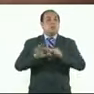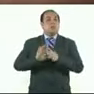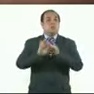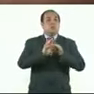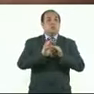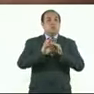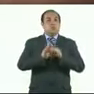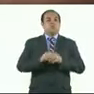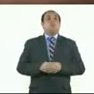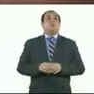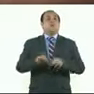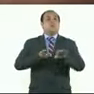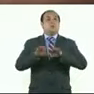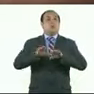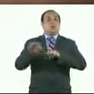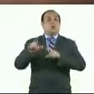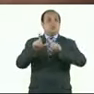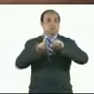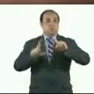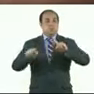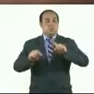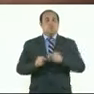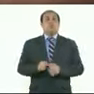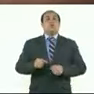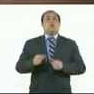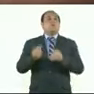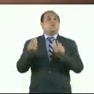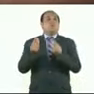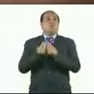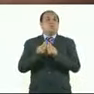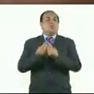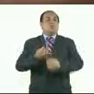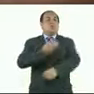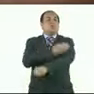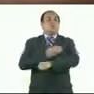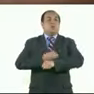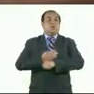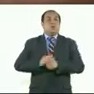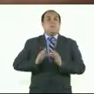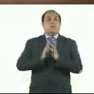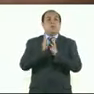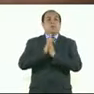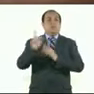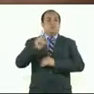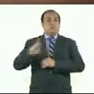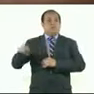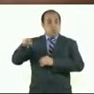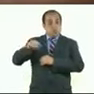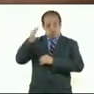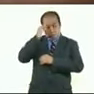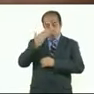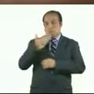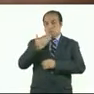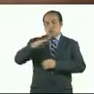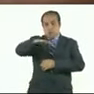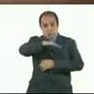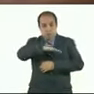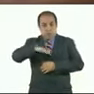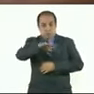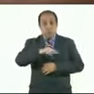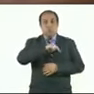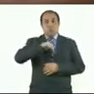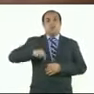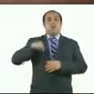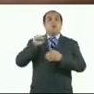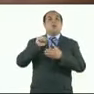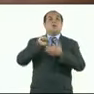servidores de la Nación con los compañeros de Participación Ciudadana, ellos conocen pues muy bien el territorio y a su vez vamos a estar tocando casa por